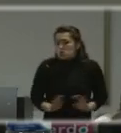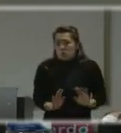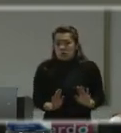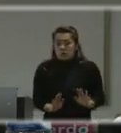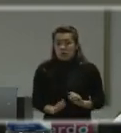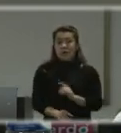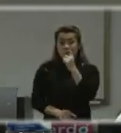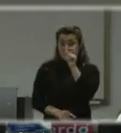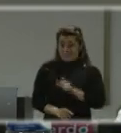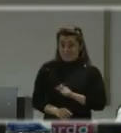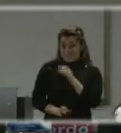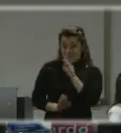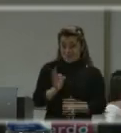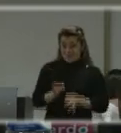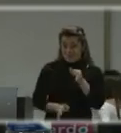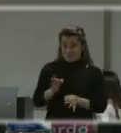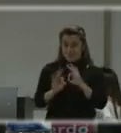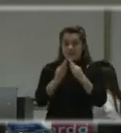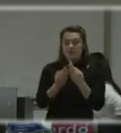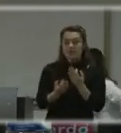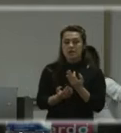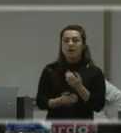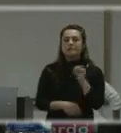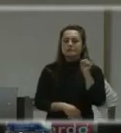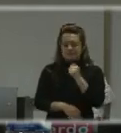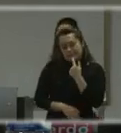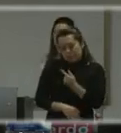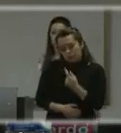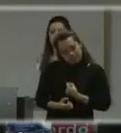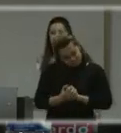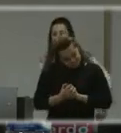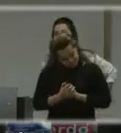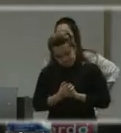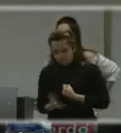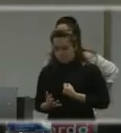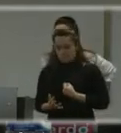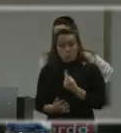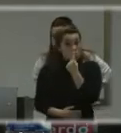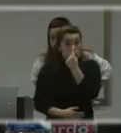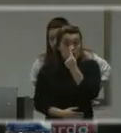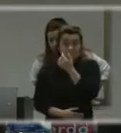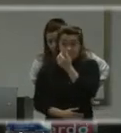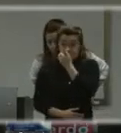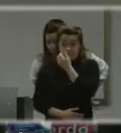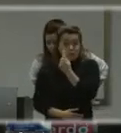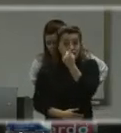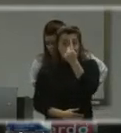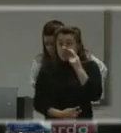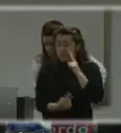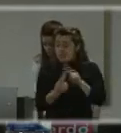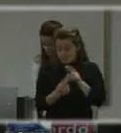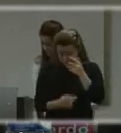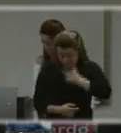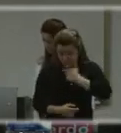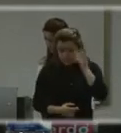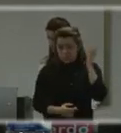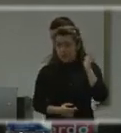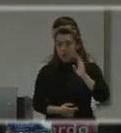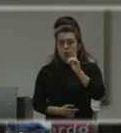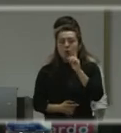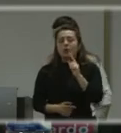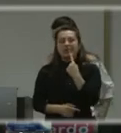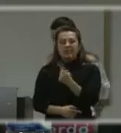los jueces de familia sí dijo expresamente, y es el único juez que conozco, que